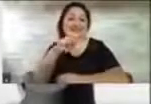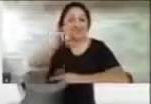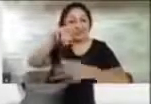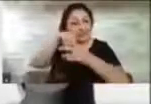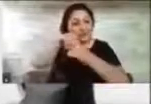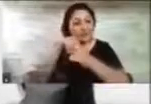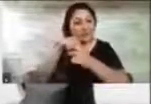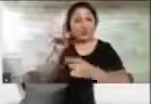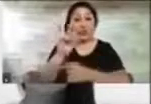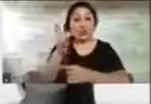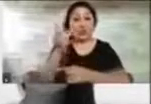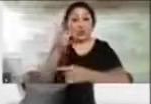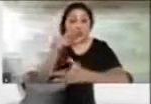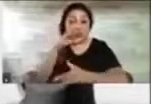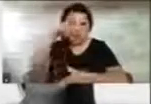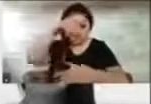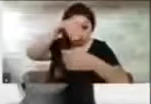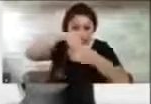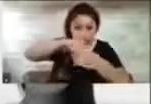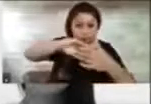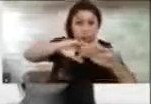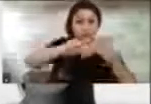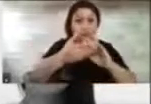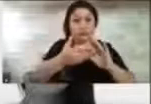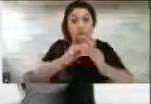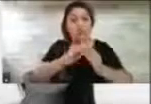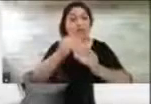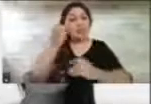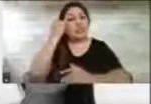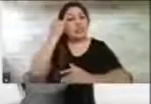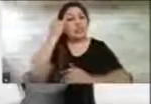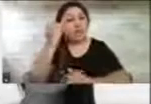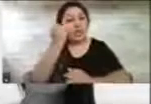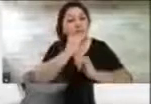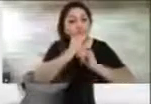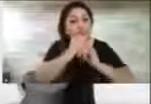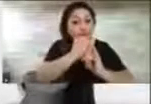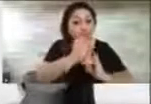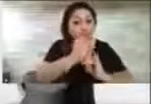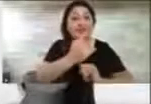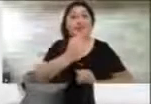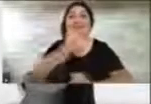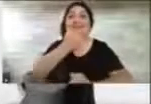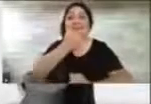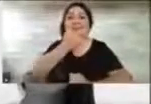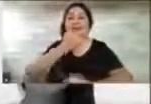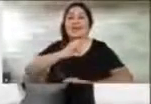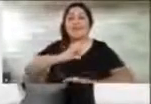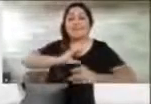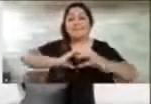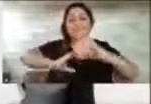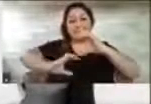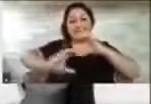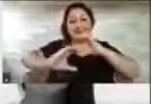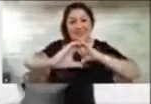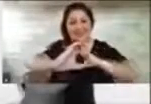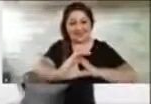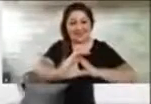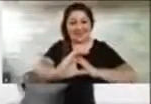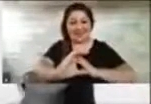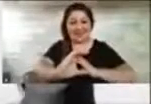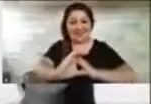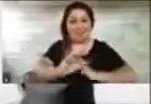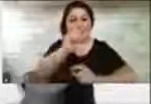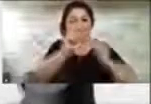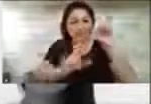comunidad dando ideas información se logran poner en los zapatos de una persona con discapacidad a través de